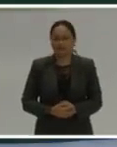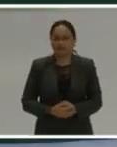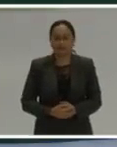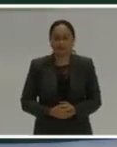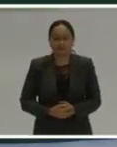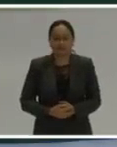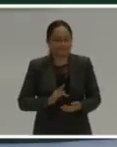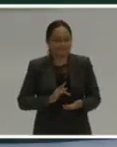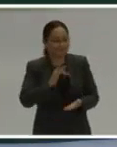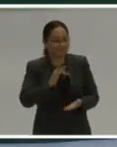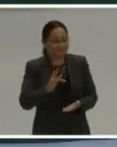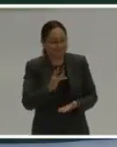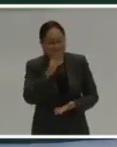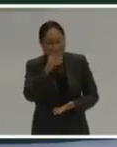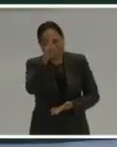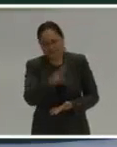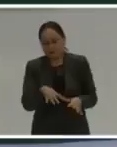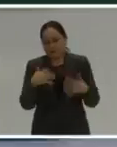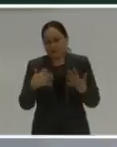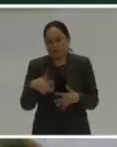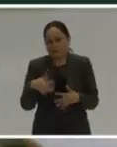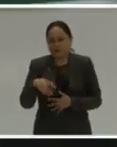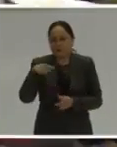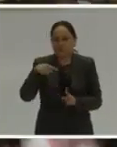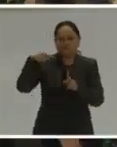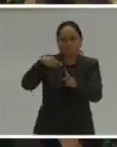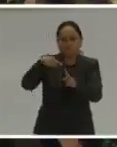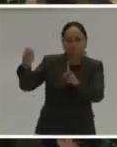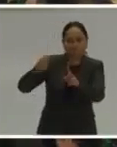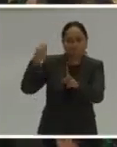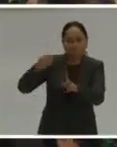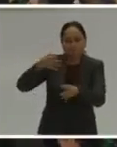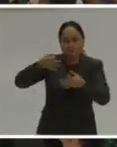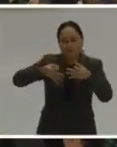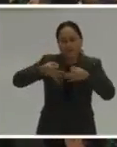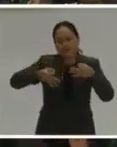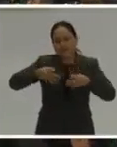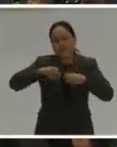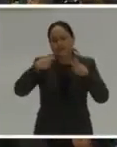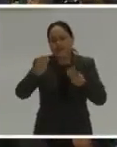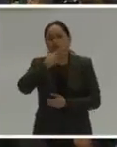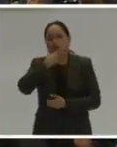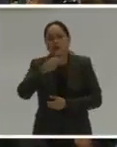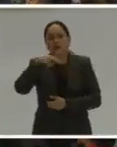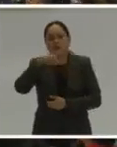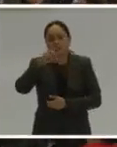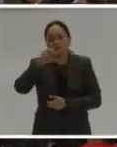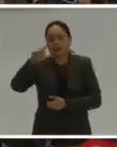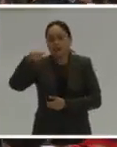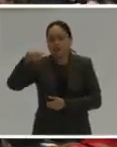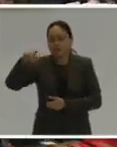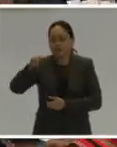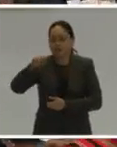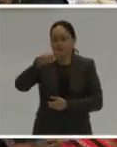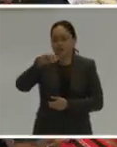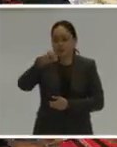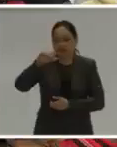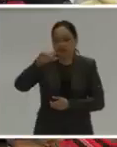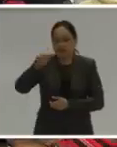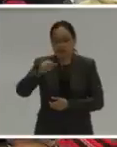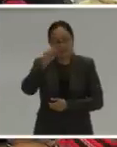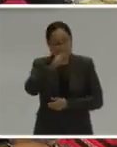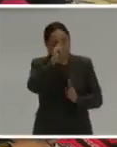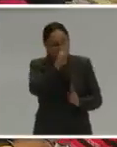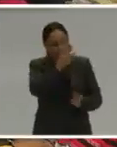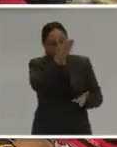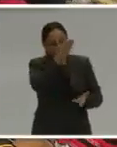Muchas gracias por invitarme. Agradecemos ampliamente su mensaje, magistrado de la Mata Pizaña. Asimismo, agradecemos a nuestra distinguida invitada,